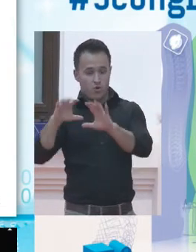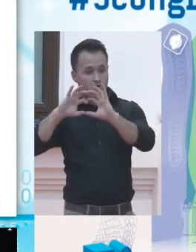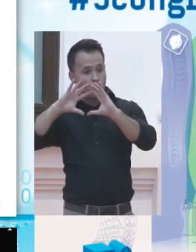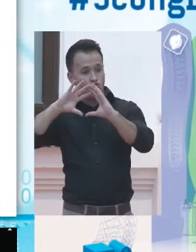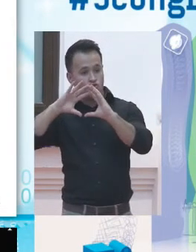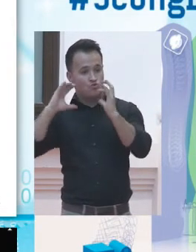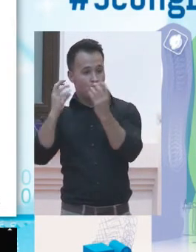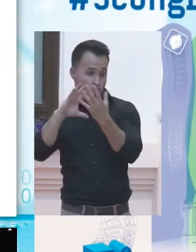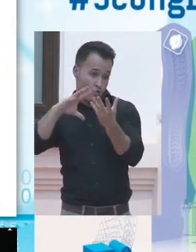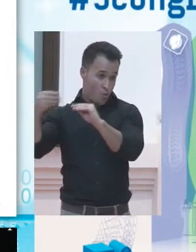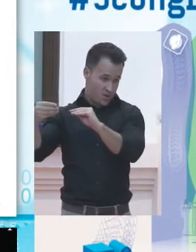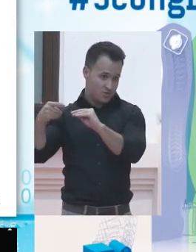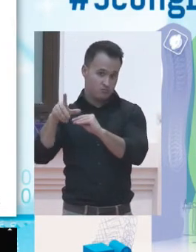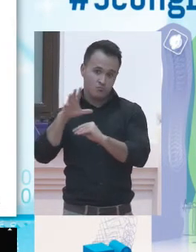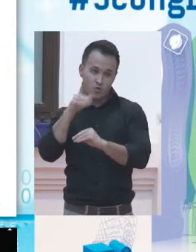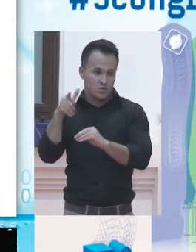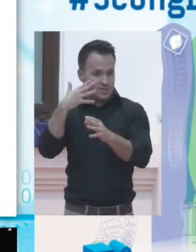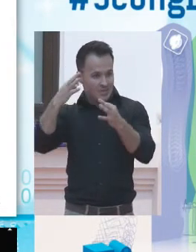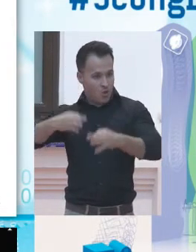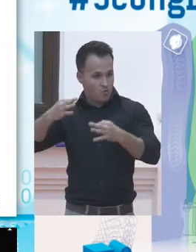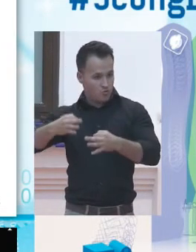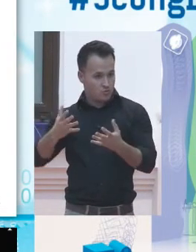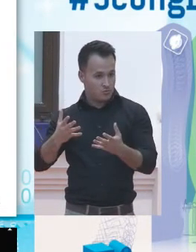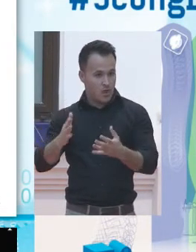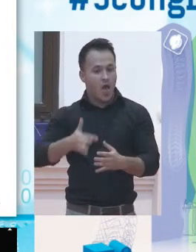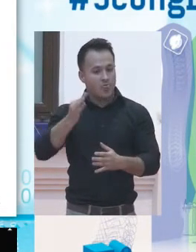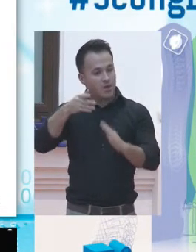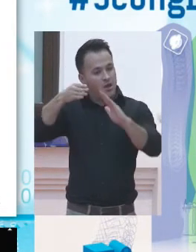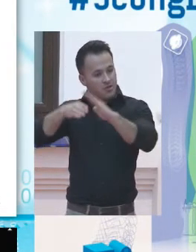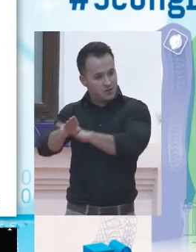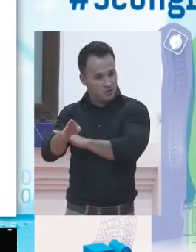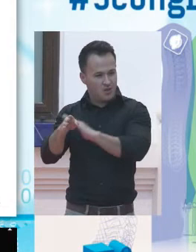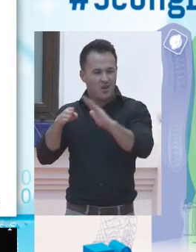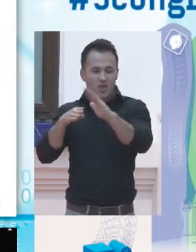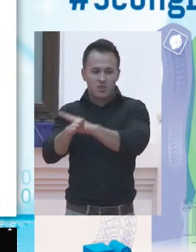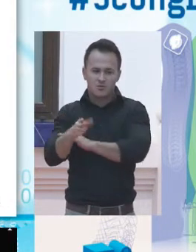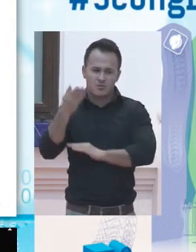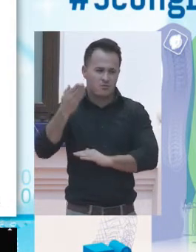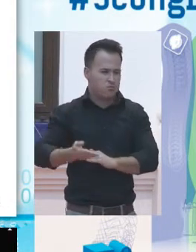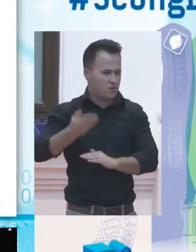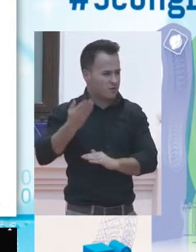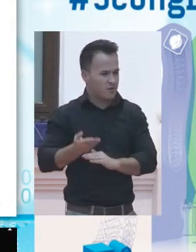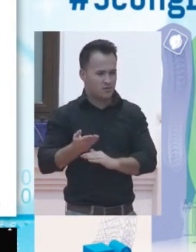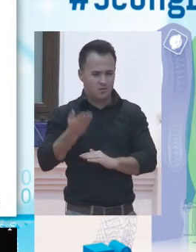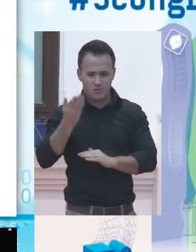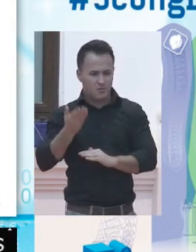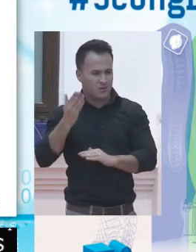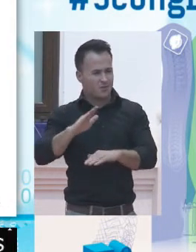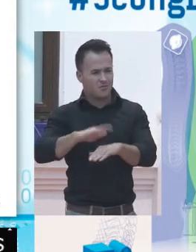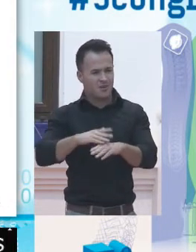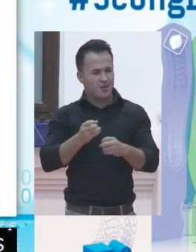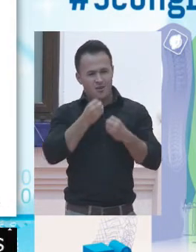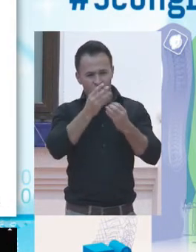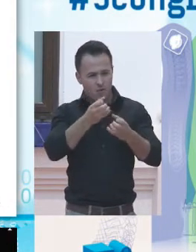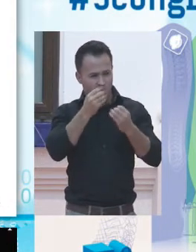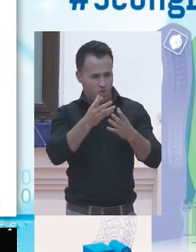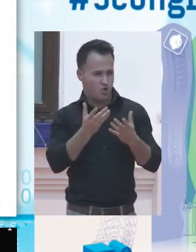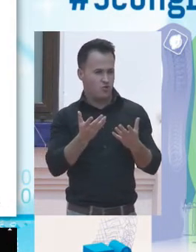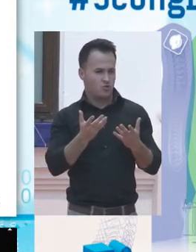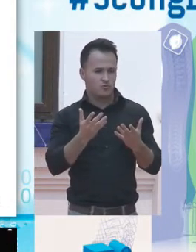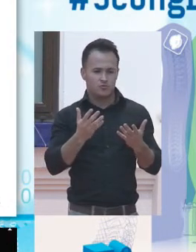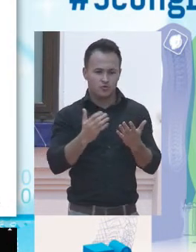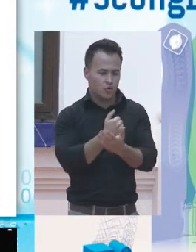ISO 27001, sino que además nos permite que sea accesible. Ser accesible es muy importante, la información, las aplicaciones y todo, no